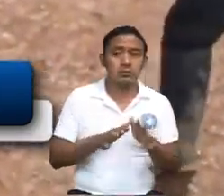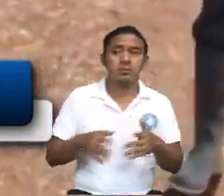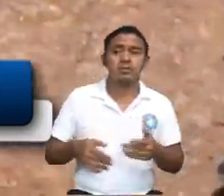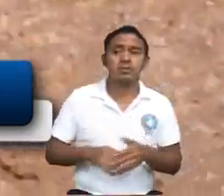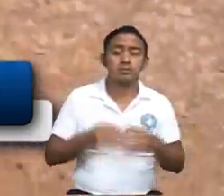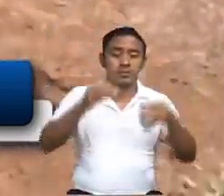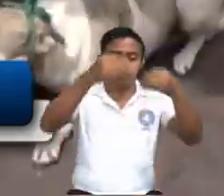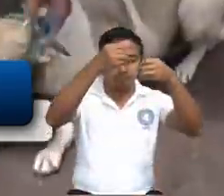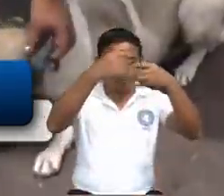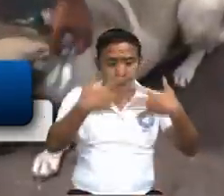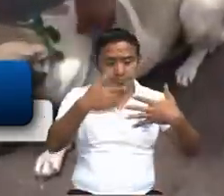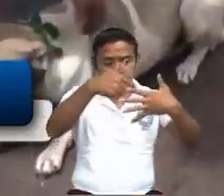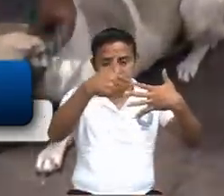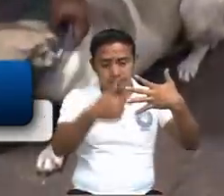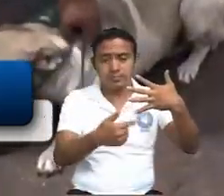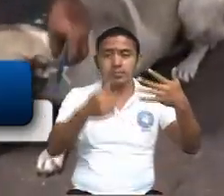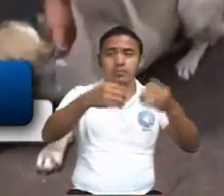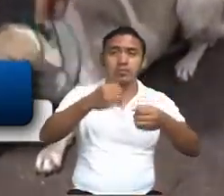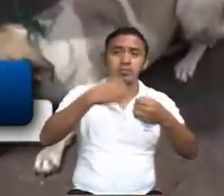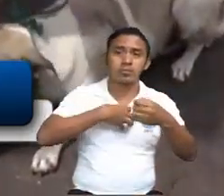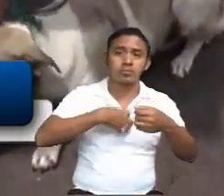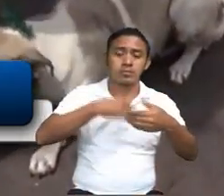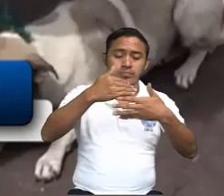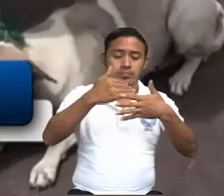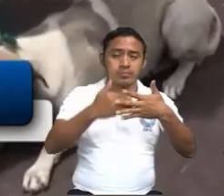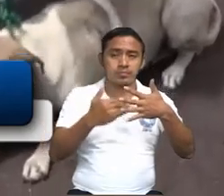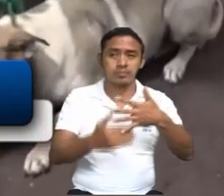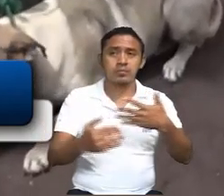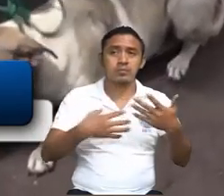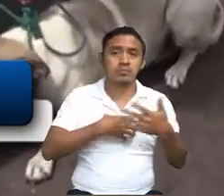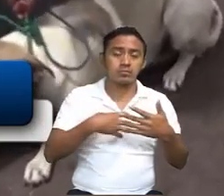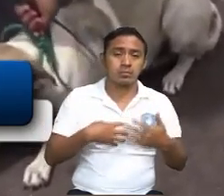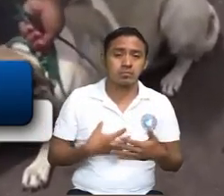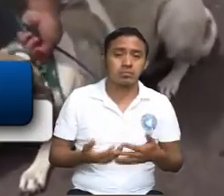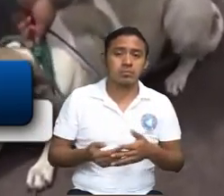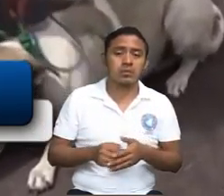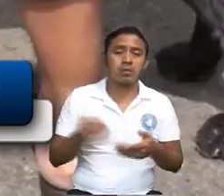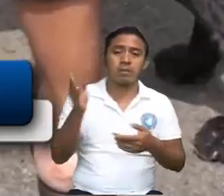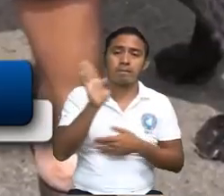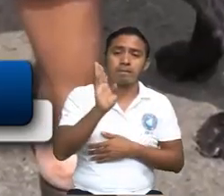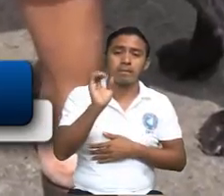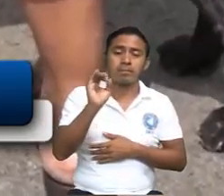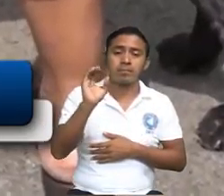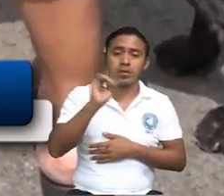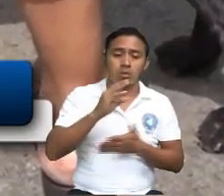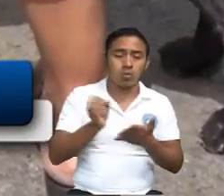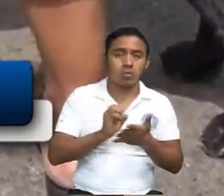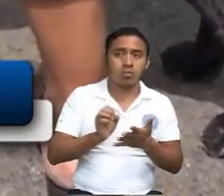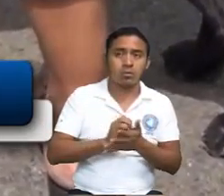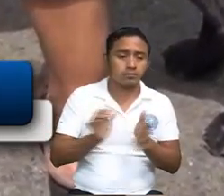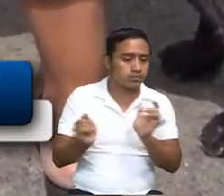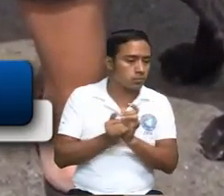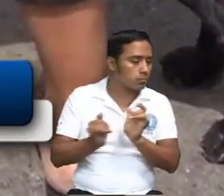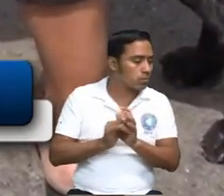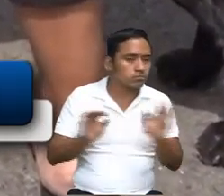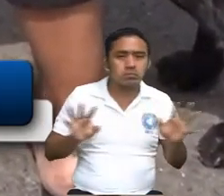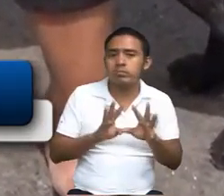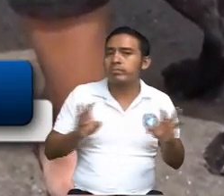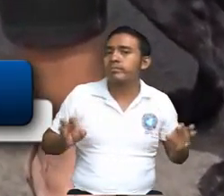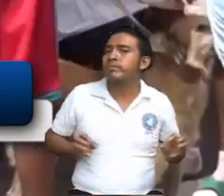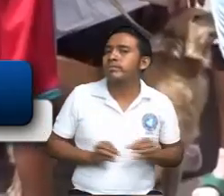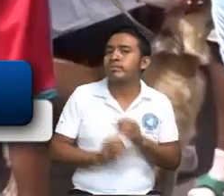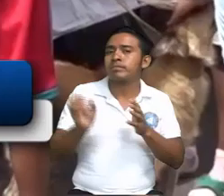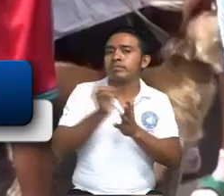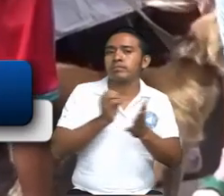estándares de conservación, las normativas de conservación del biológico. Igual que todo biológico tiene que